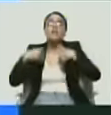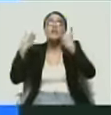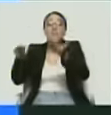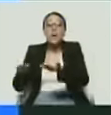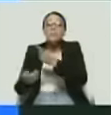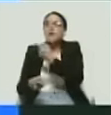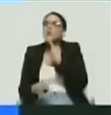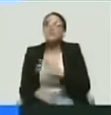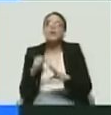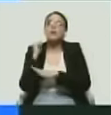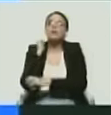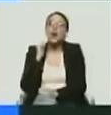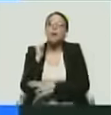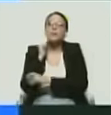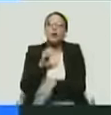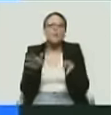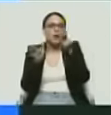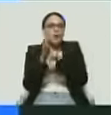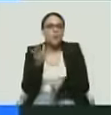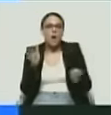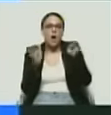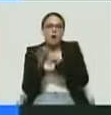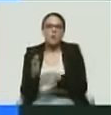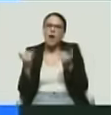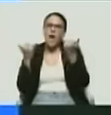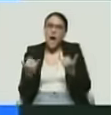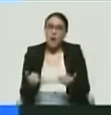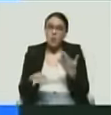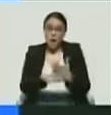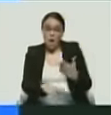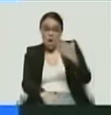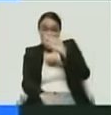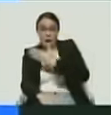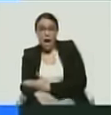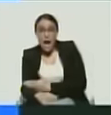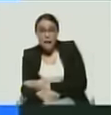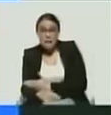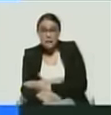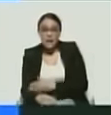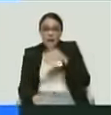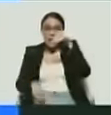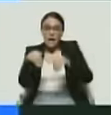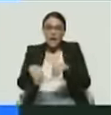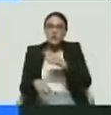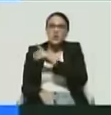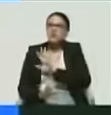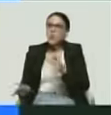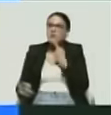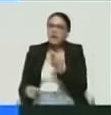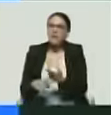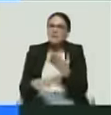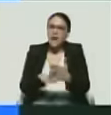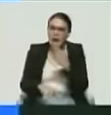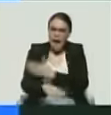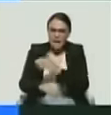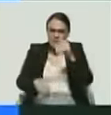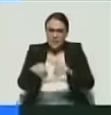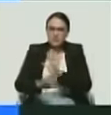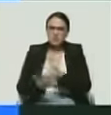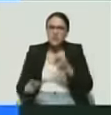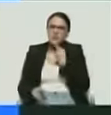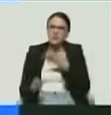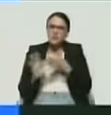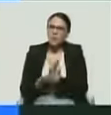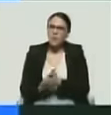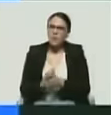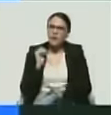de las elecciones. En este caso hay una modalidad 2.0 donde están cantando fraude antes de las elecciones, y eso nunca se había